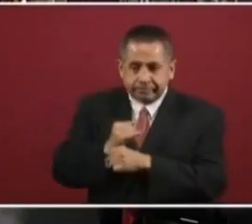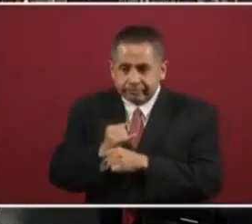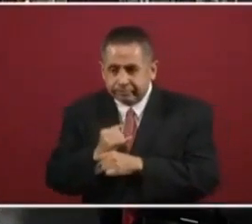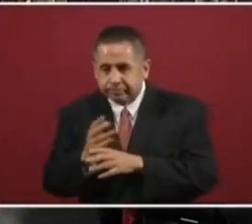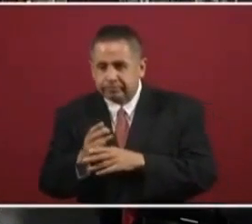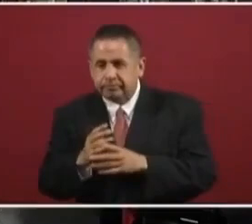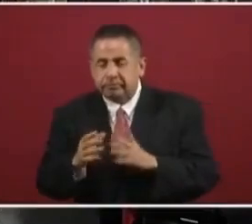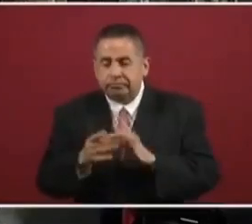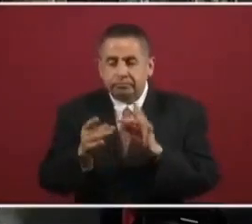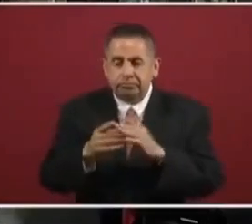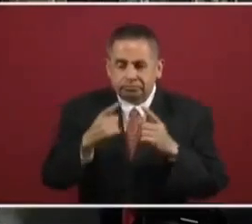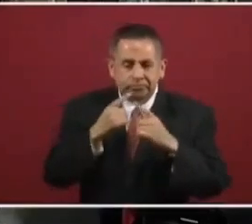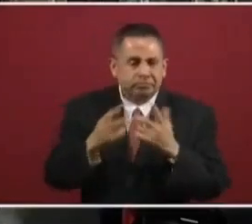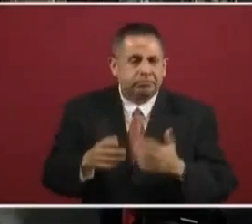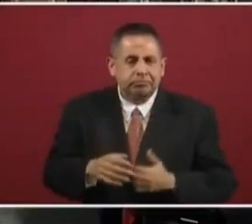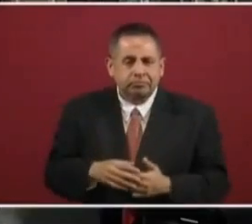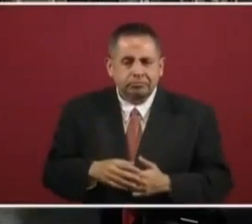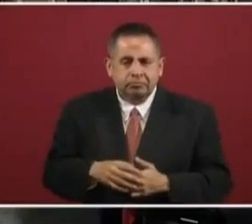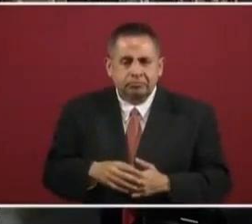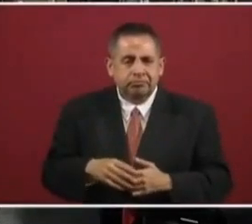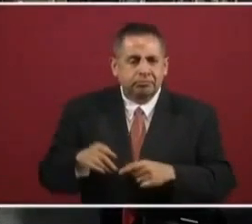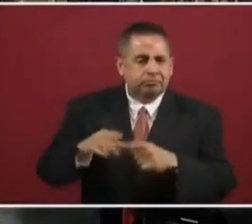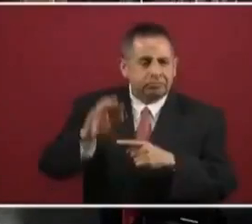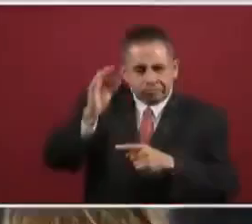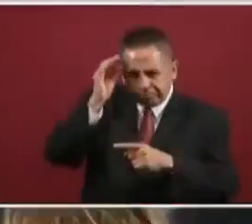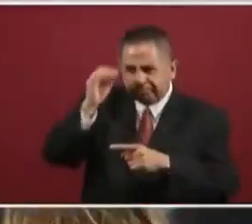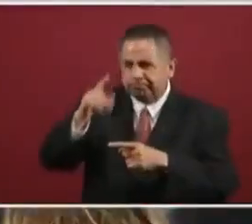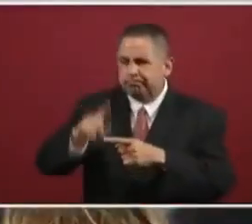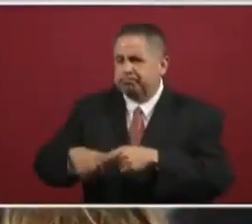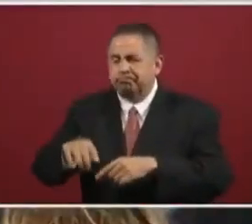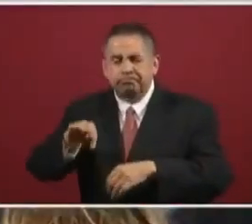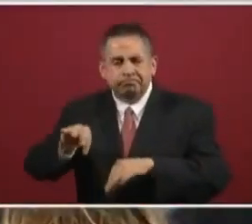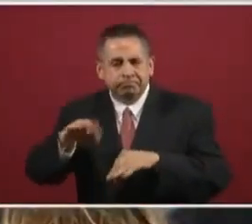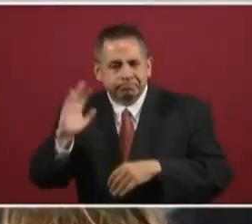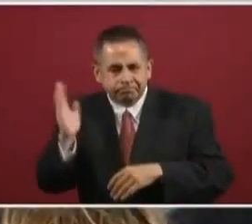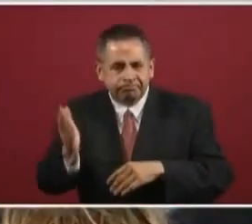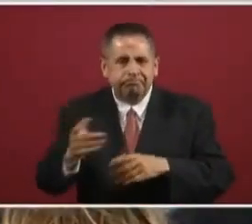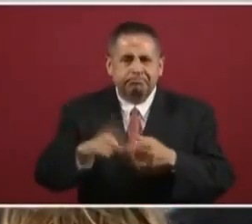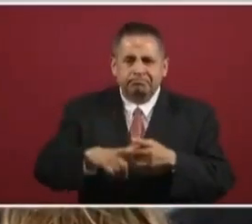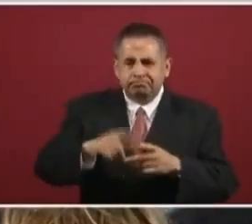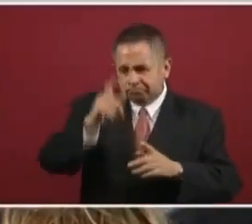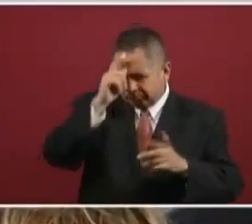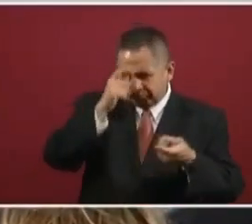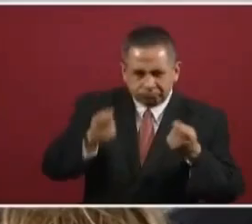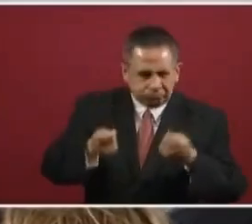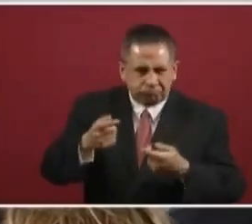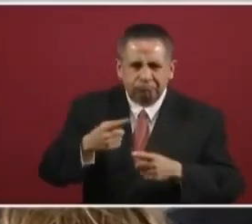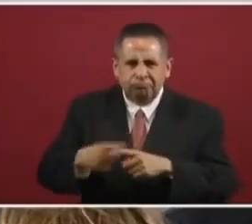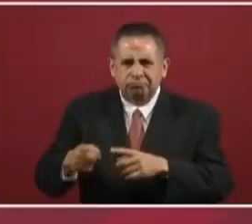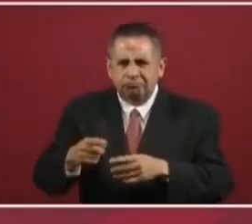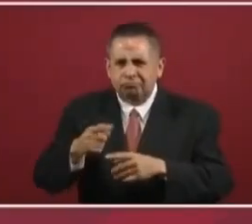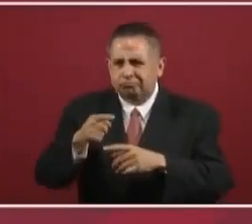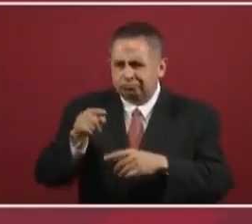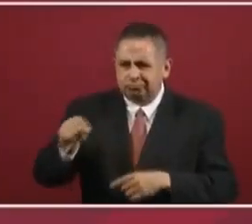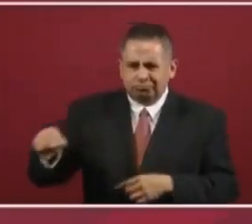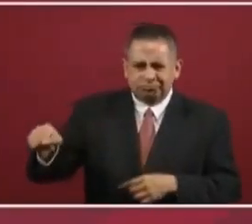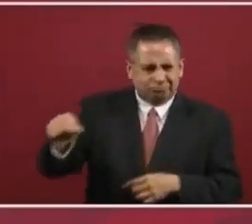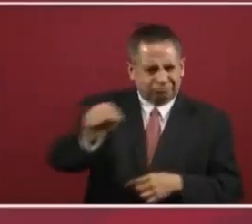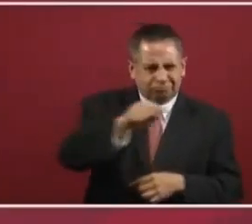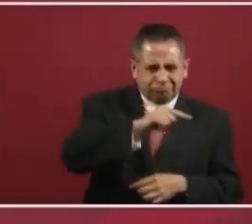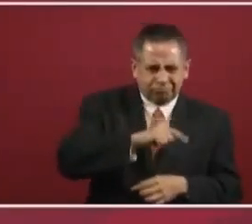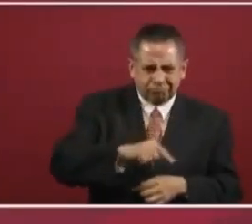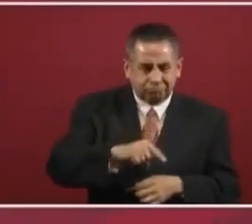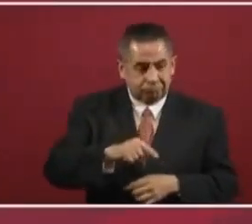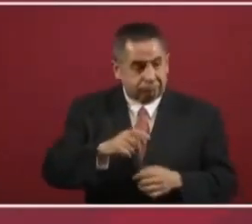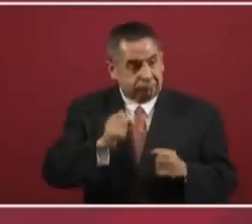los meseros de las trabajadores domésticas de los chóferes de los mismo